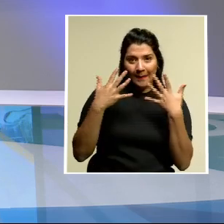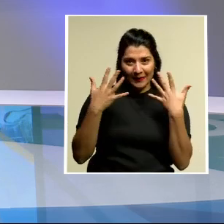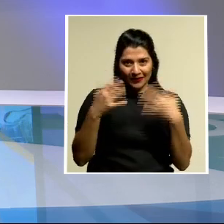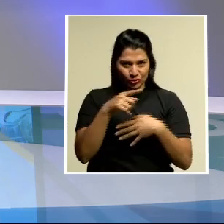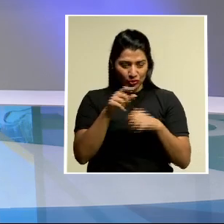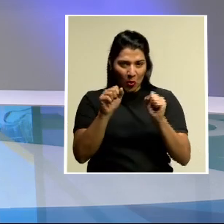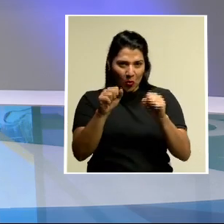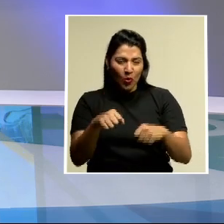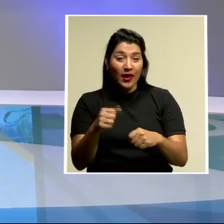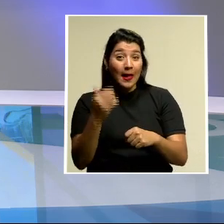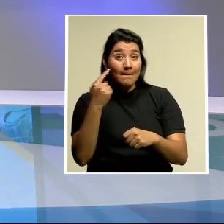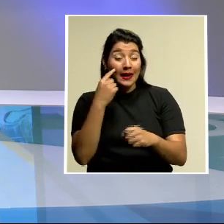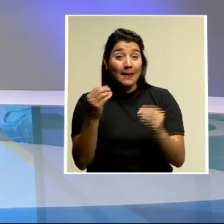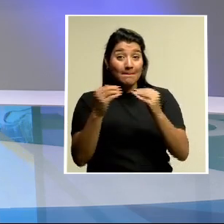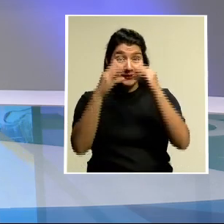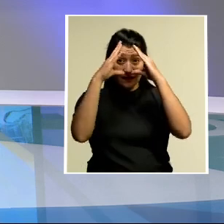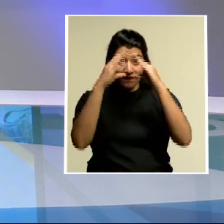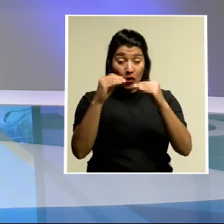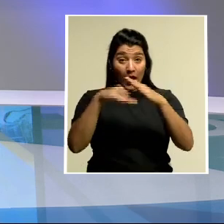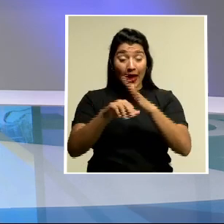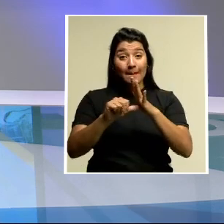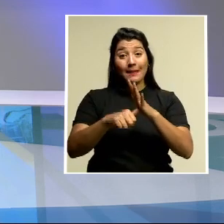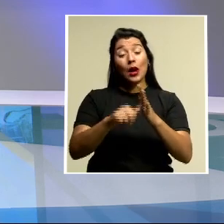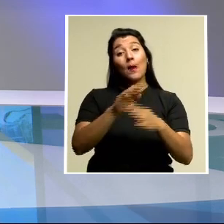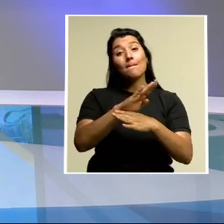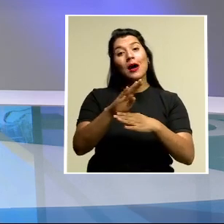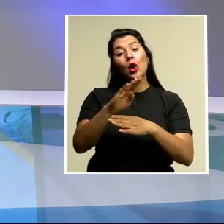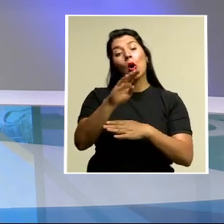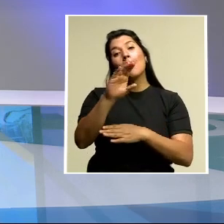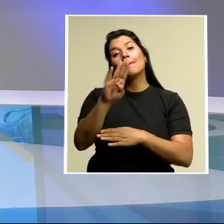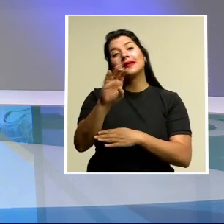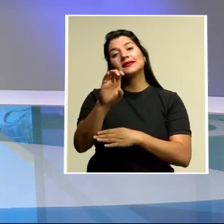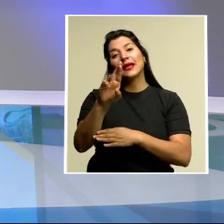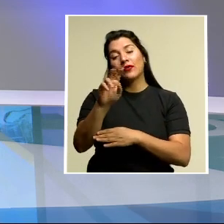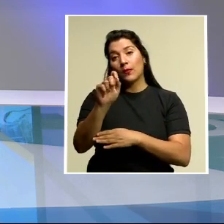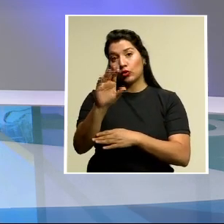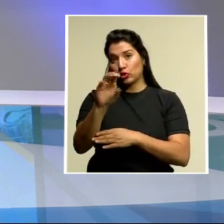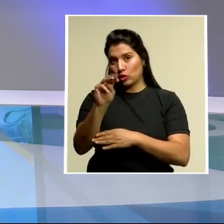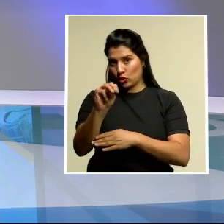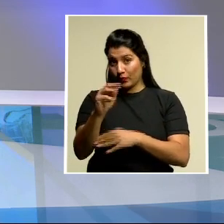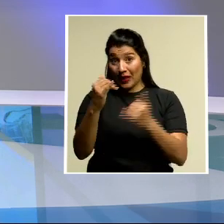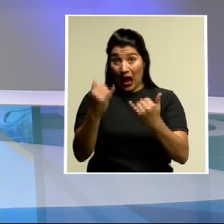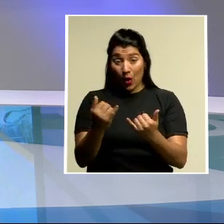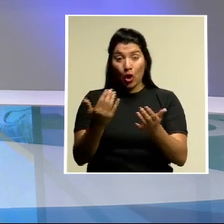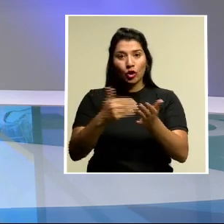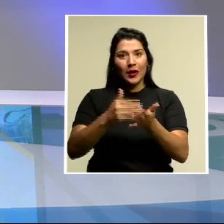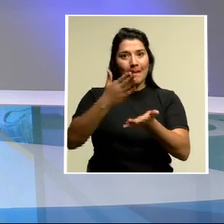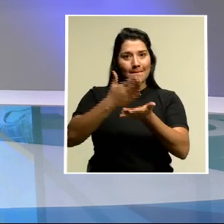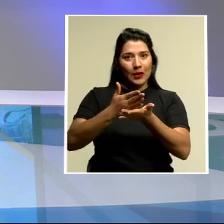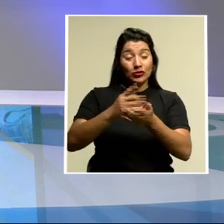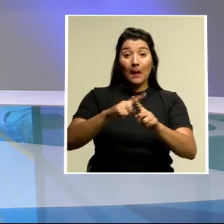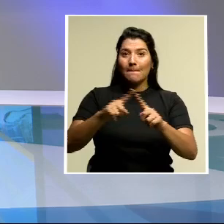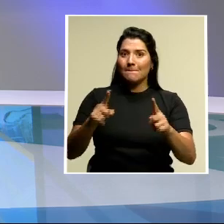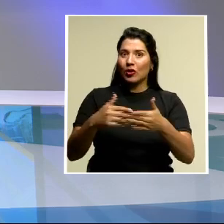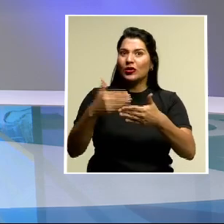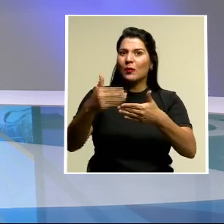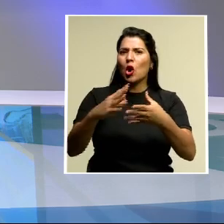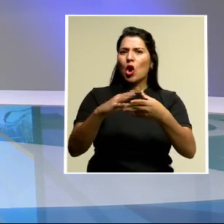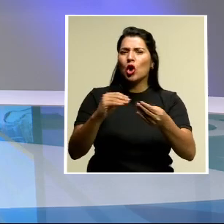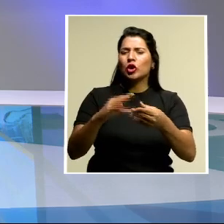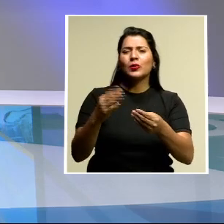esas condiciones, no sé, nos ponemos a pensar en un carrito eléctrico. Ay, no, bueno, pero buena idea. Tal vez haya